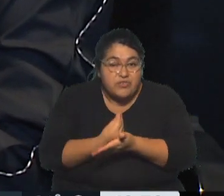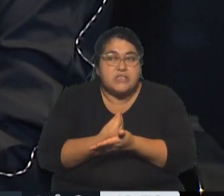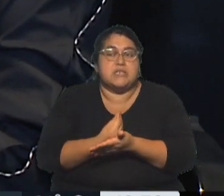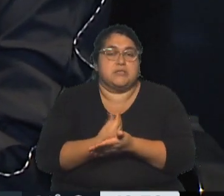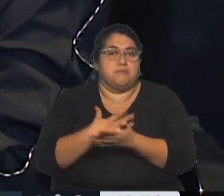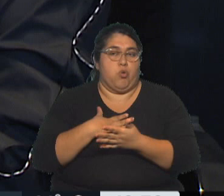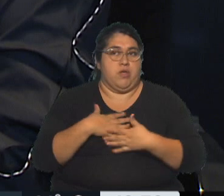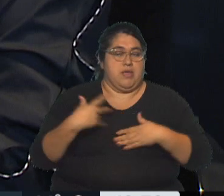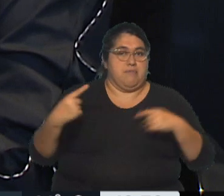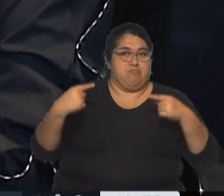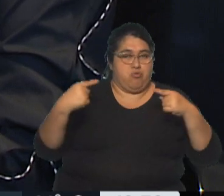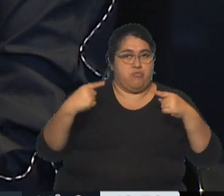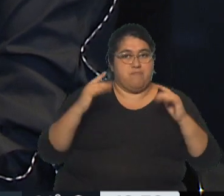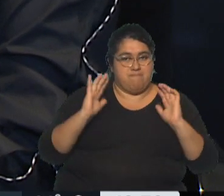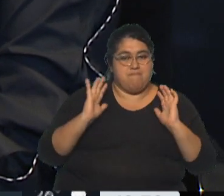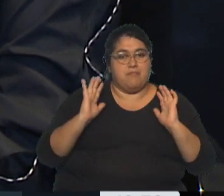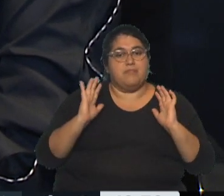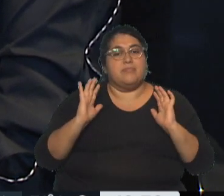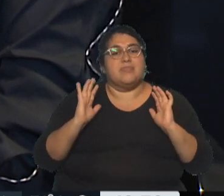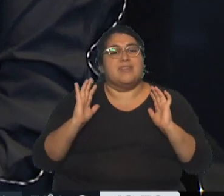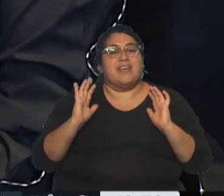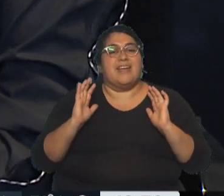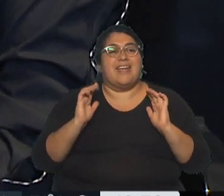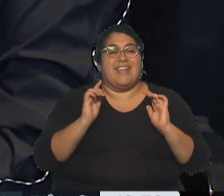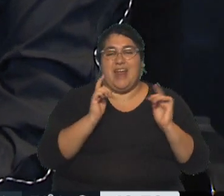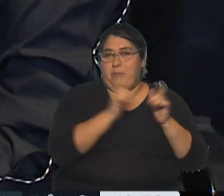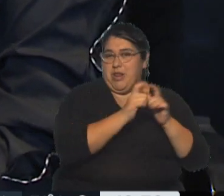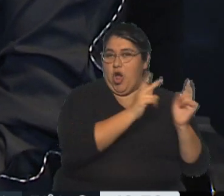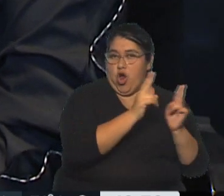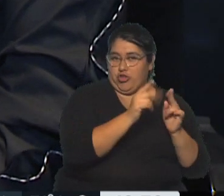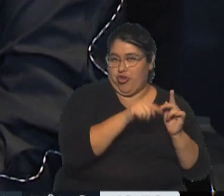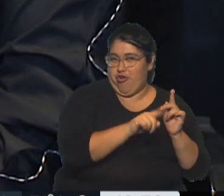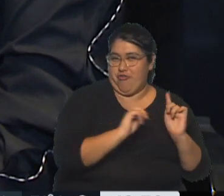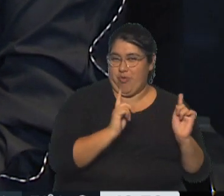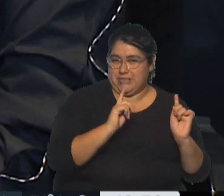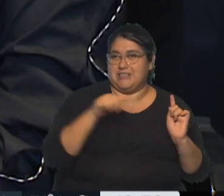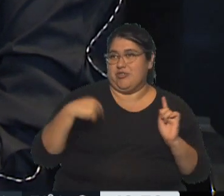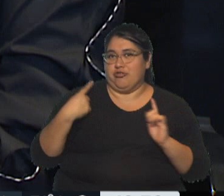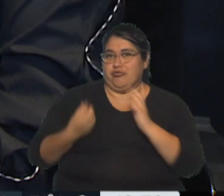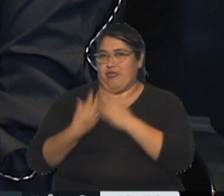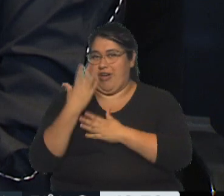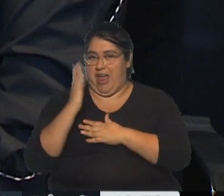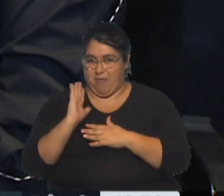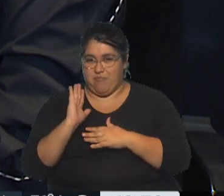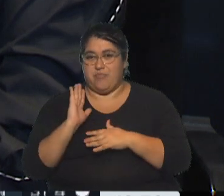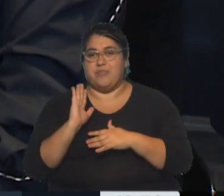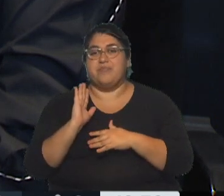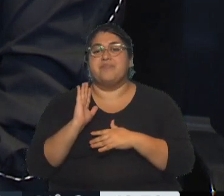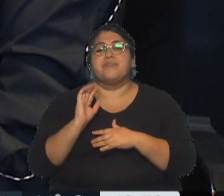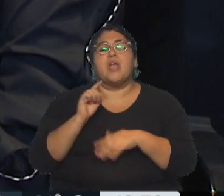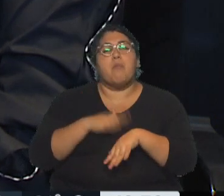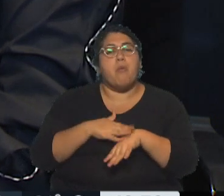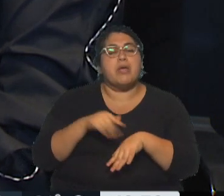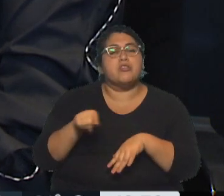una tormenta que en el corto no está y que se desarrolla acá. Y que se desarrolla acá en un